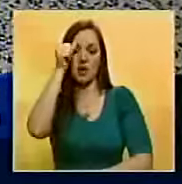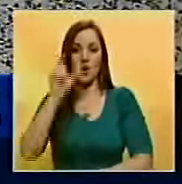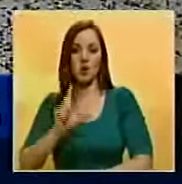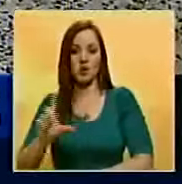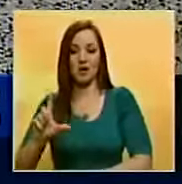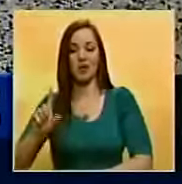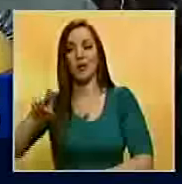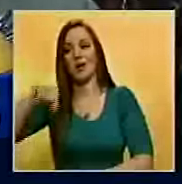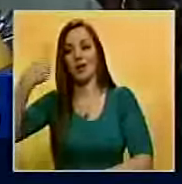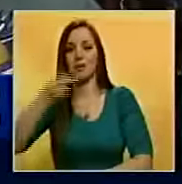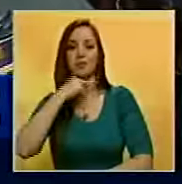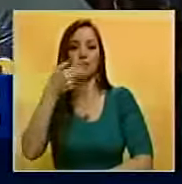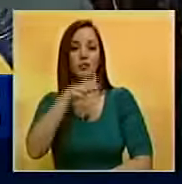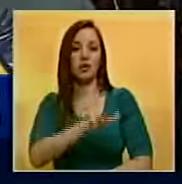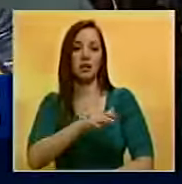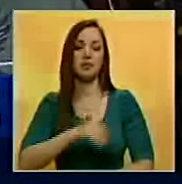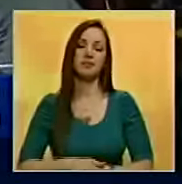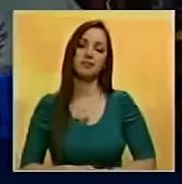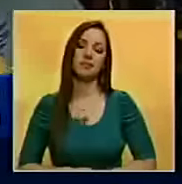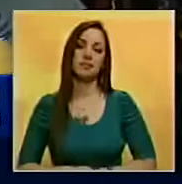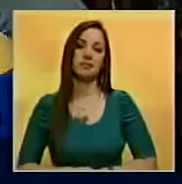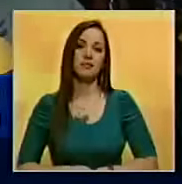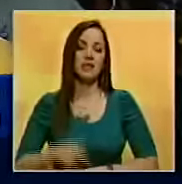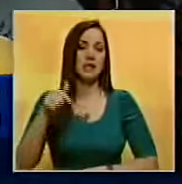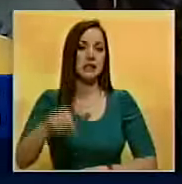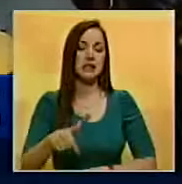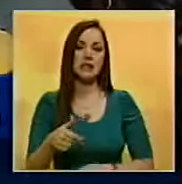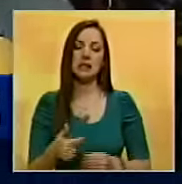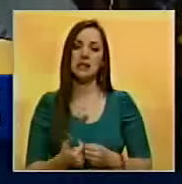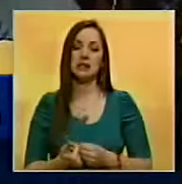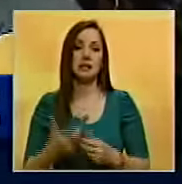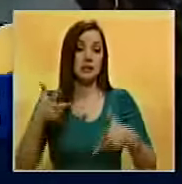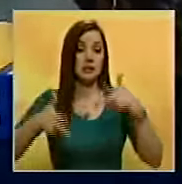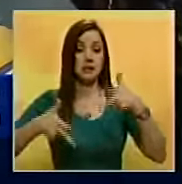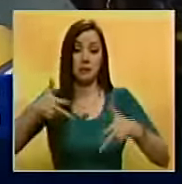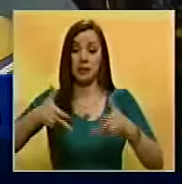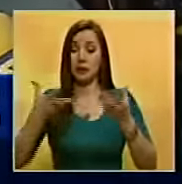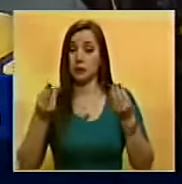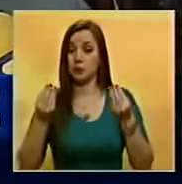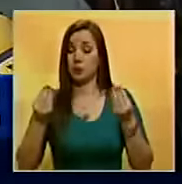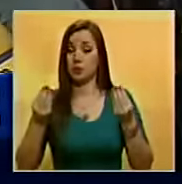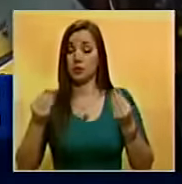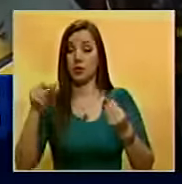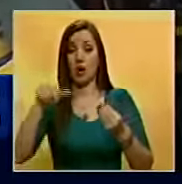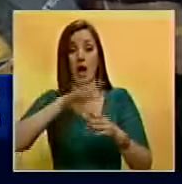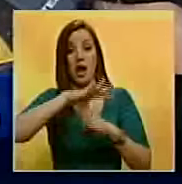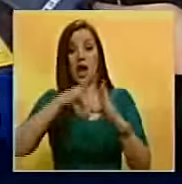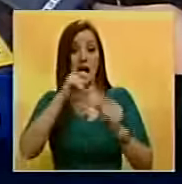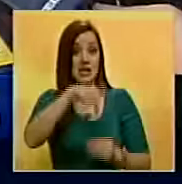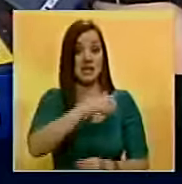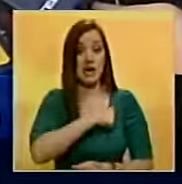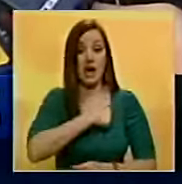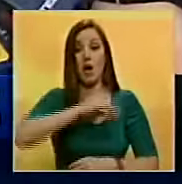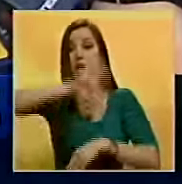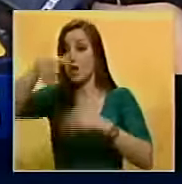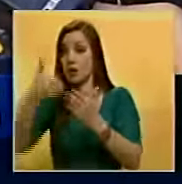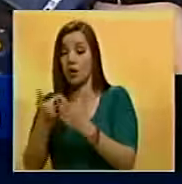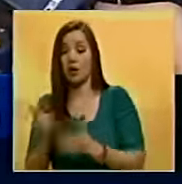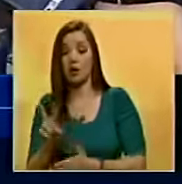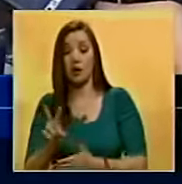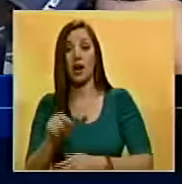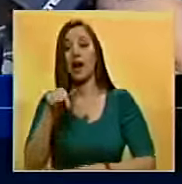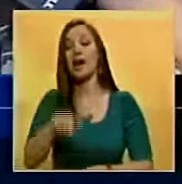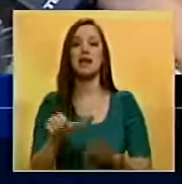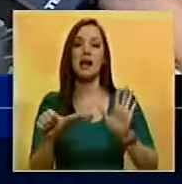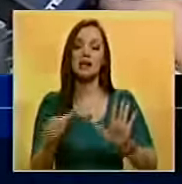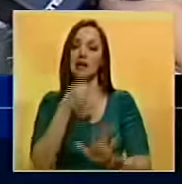donde fallecieron. La inseguridad está galopante aquí en toda Venezuela, pero no solamente aquí en Chacao. Pero aquí después de las 6 de la tarde